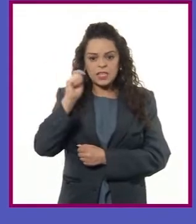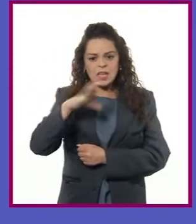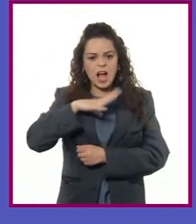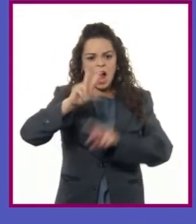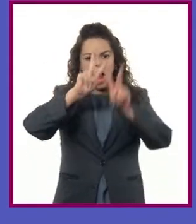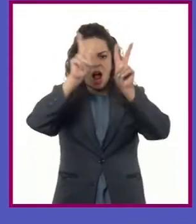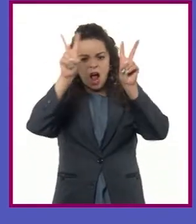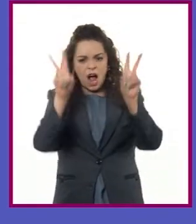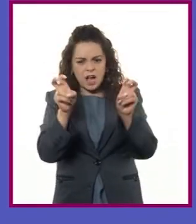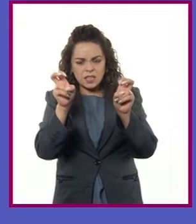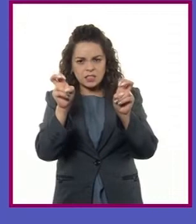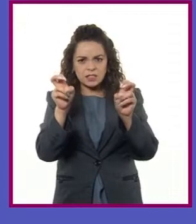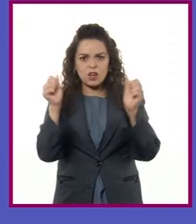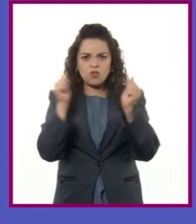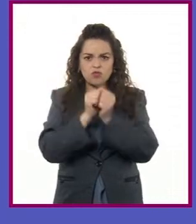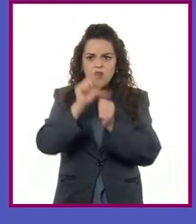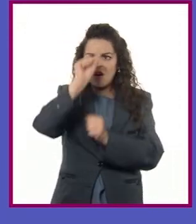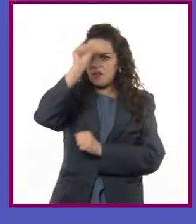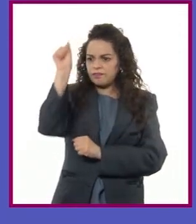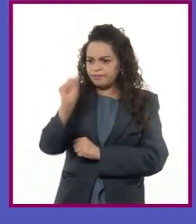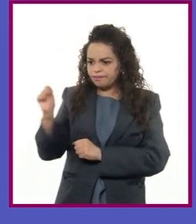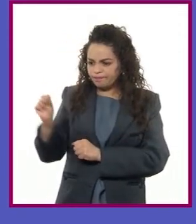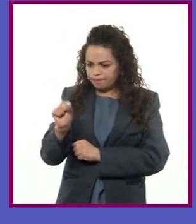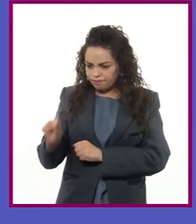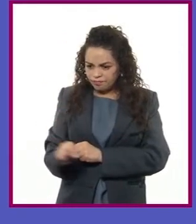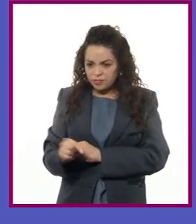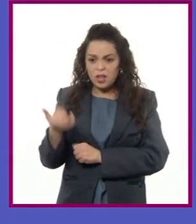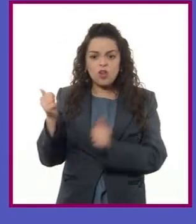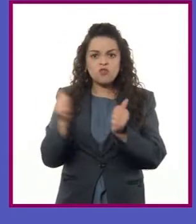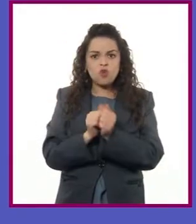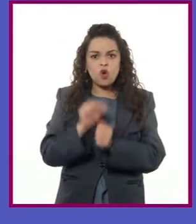llevan corchetes con puntos suspensivos.